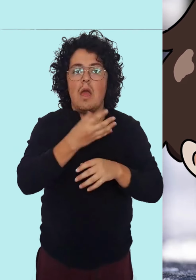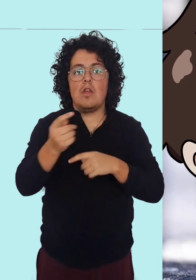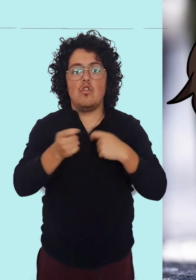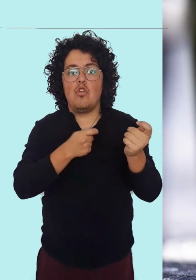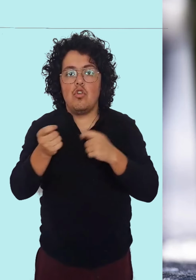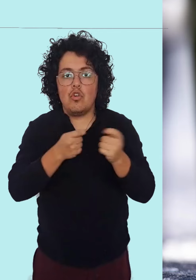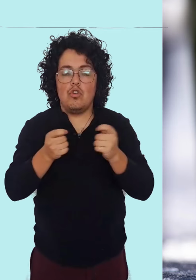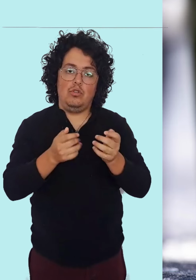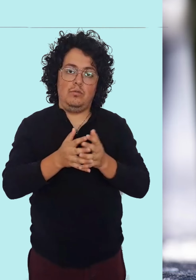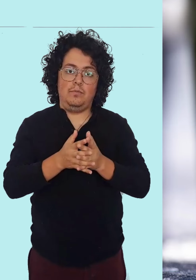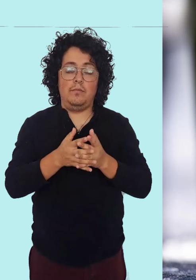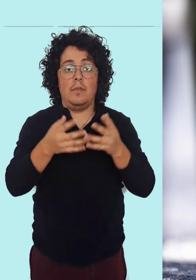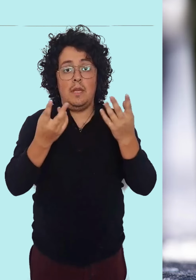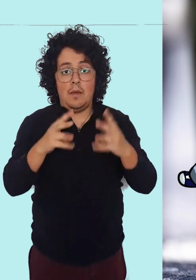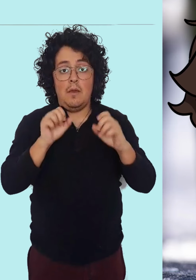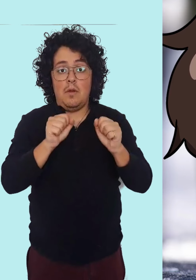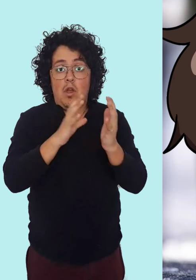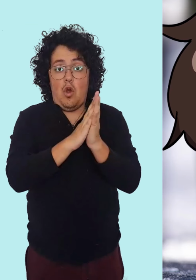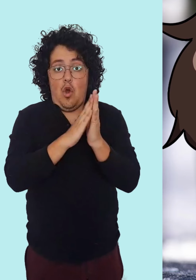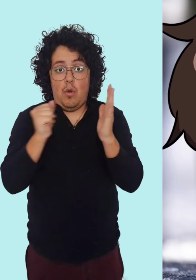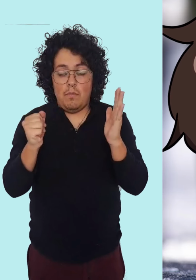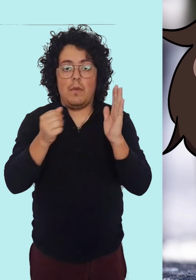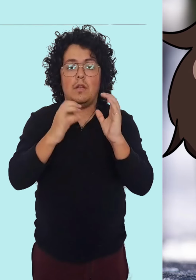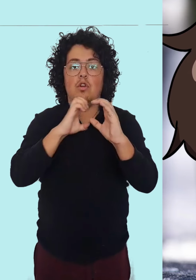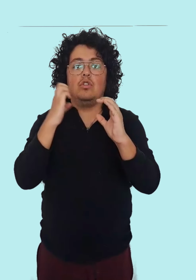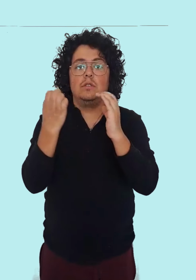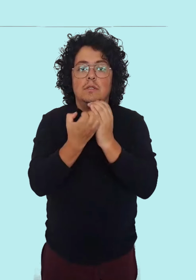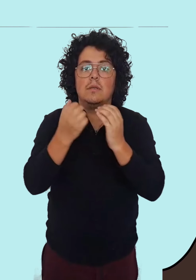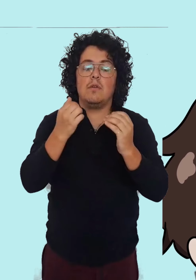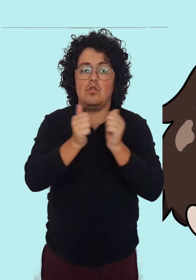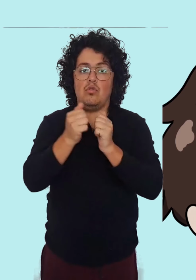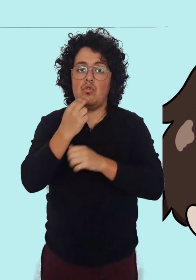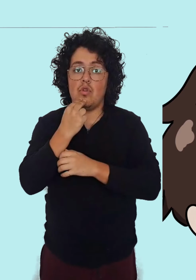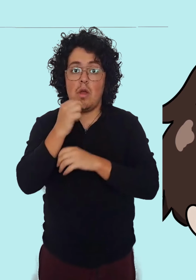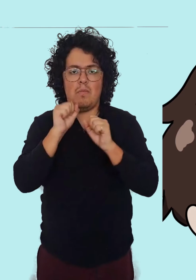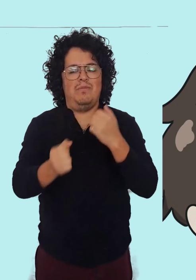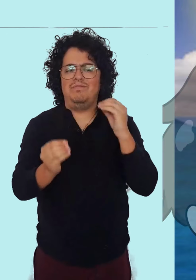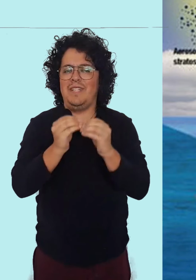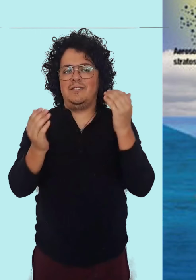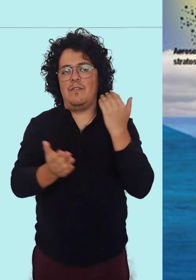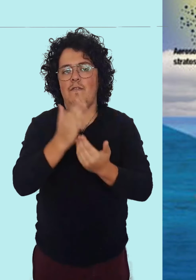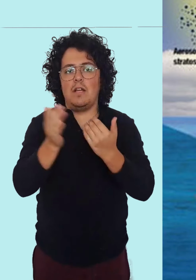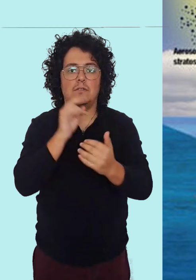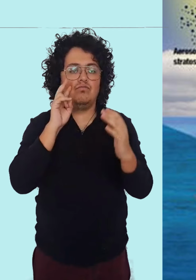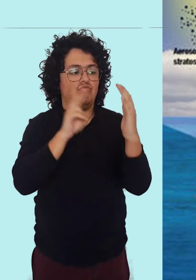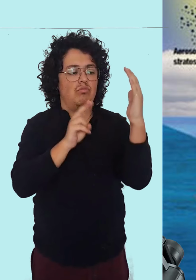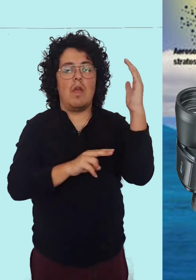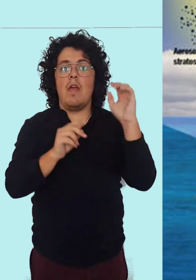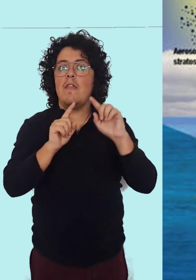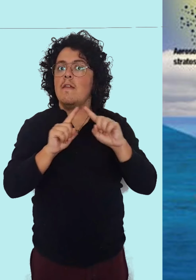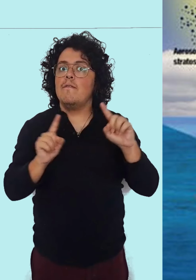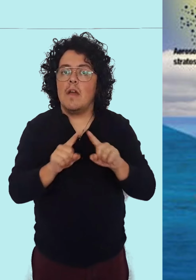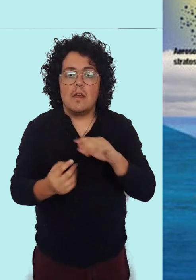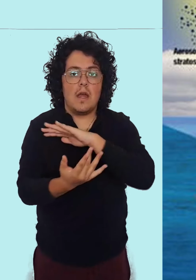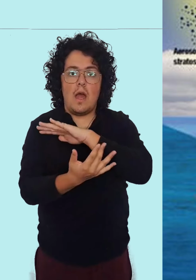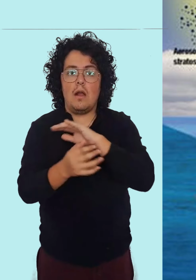el desarrollo de algas fotosintéticas en condiciones controladas. Al simular un ecosistema acuático estratificado,